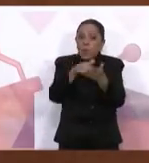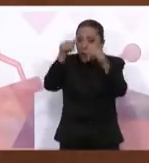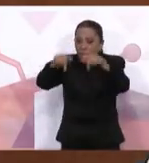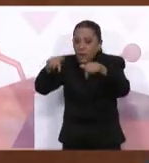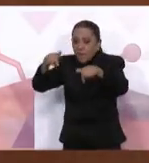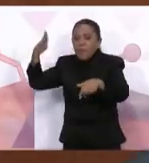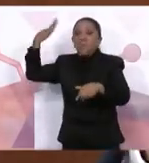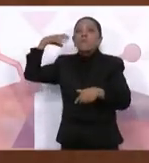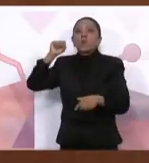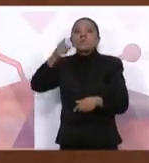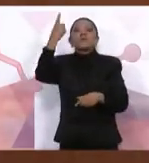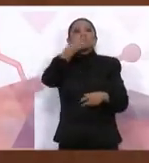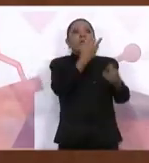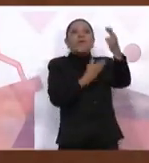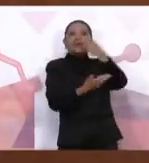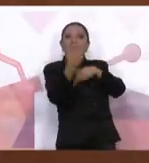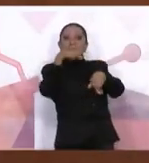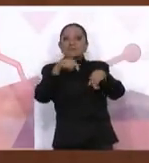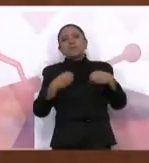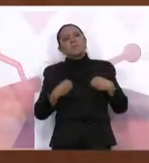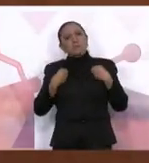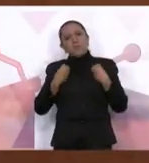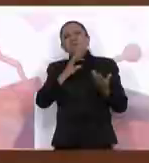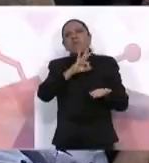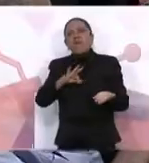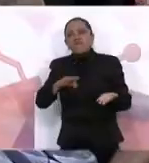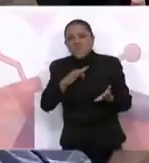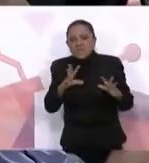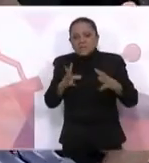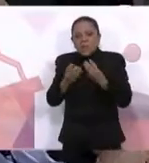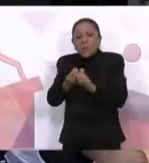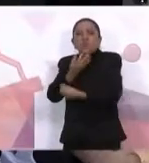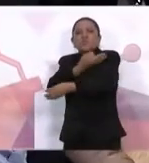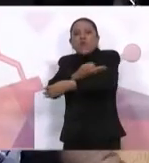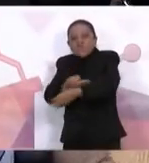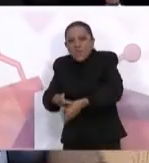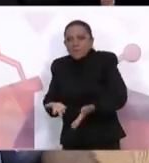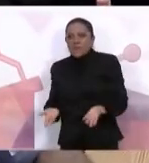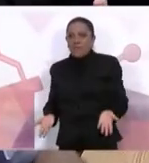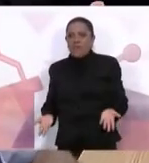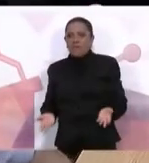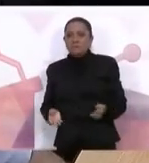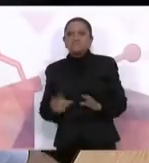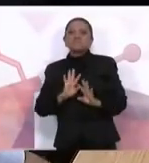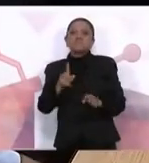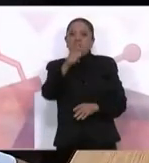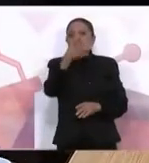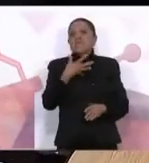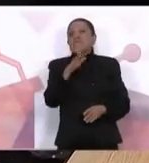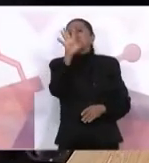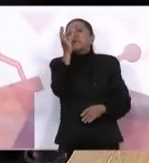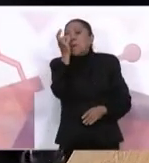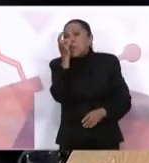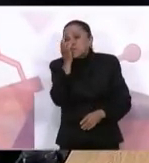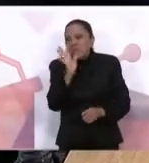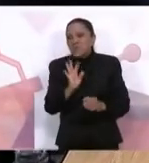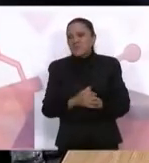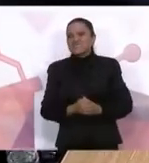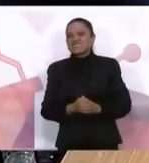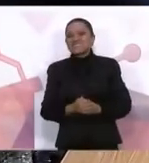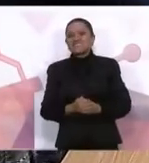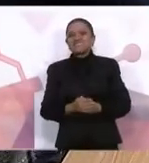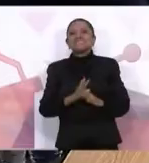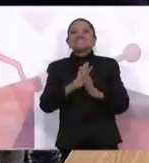regresar y vivir una vida feliz cuando sus familias le quedan cinco segundos y los quiere utilizar más adelante nadia luz derecha vez candidata del partido verde ecologista